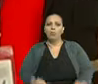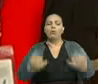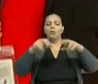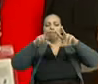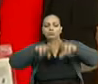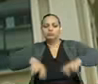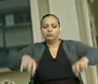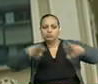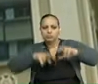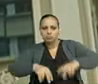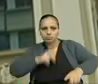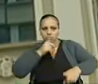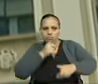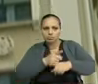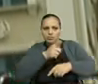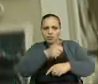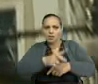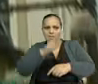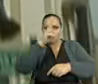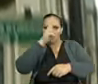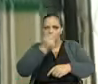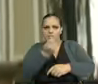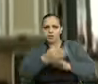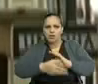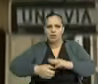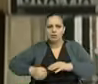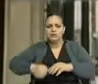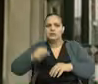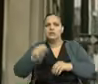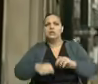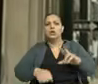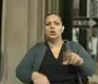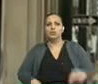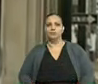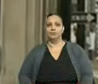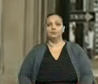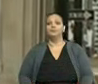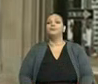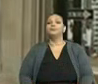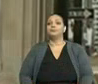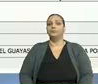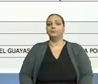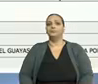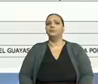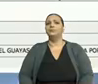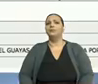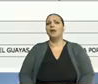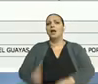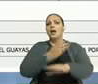responsabilidades penales. La indagación parte de una adquisición realizada por el gobierno provincial de Guayas por un monto de